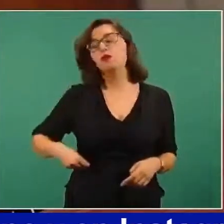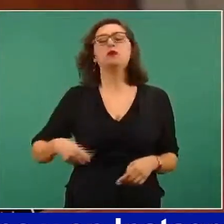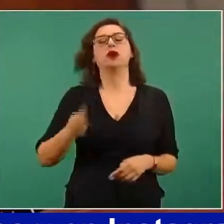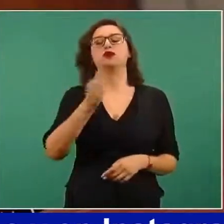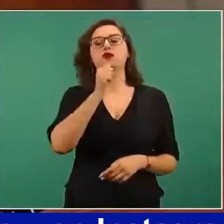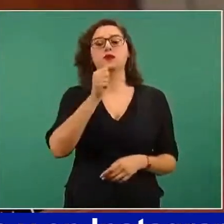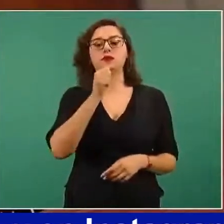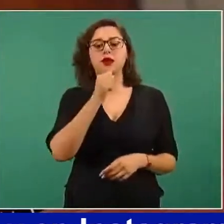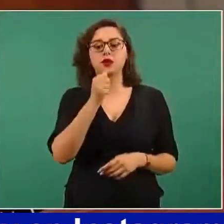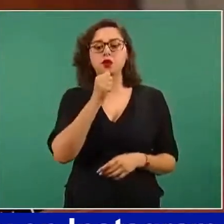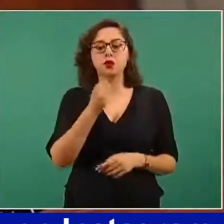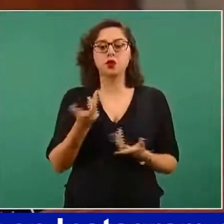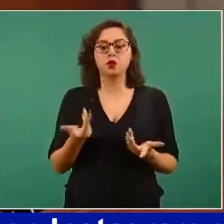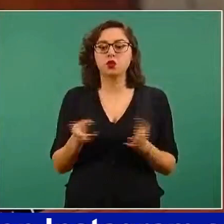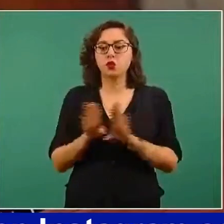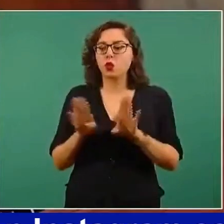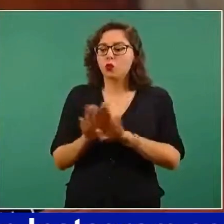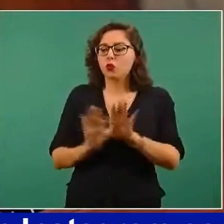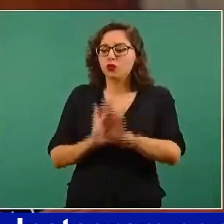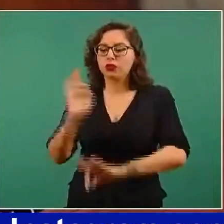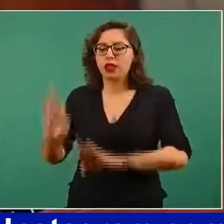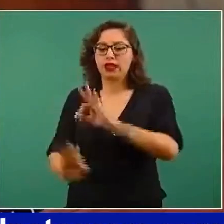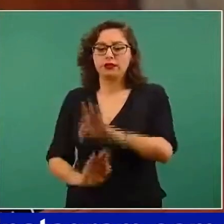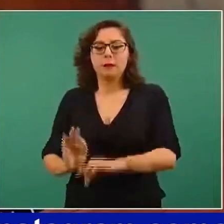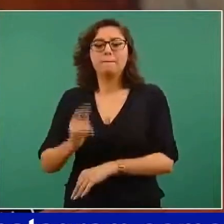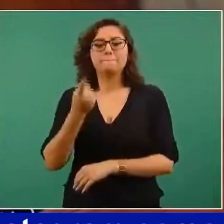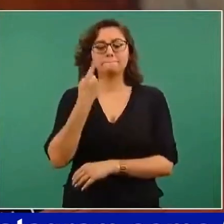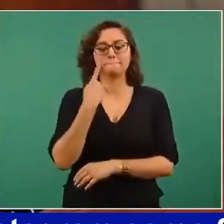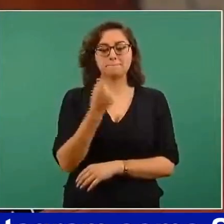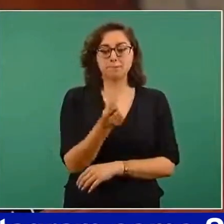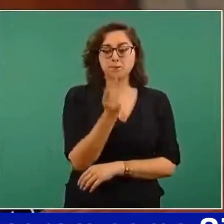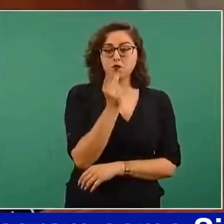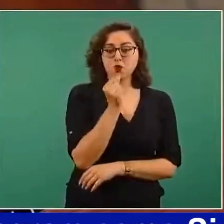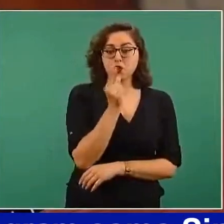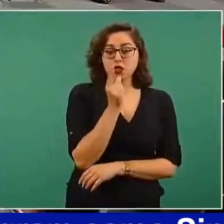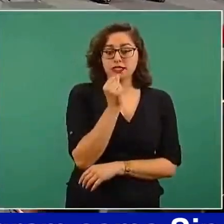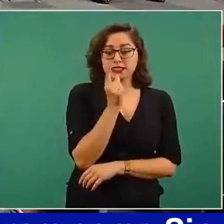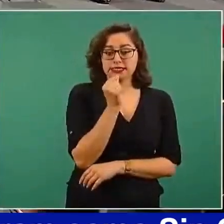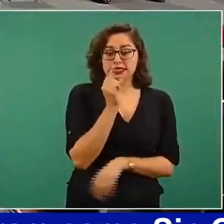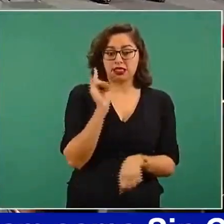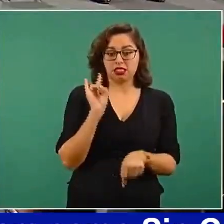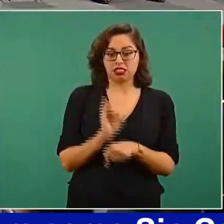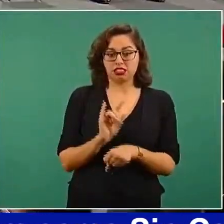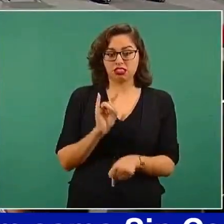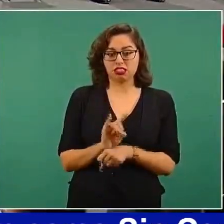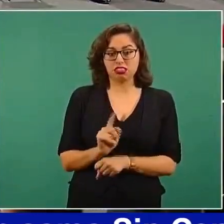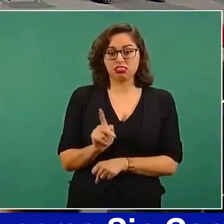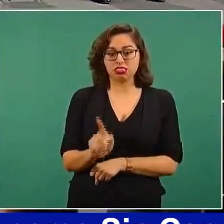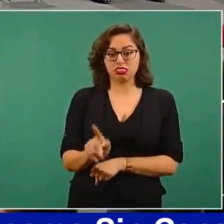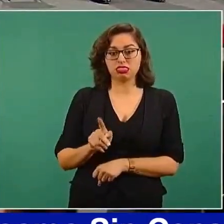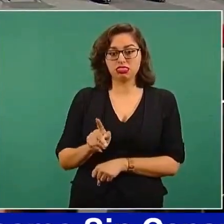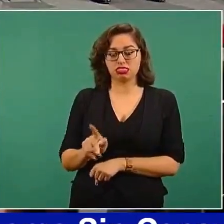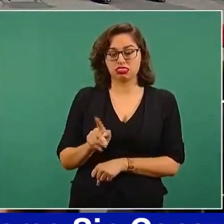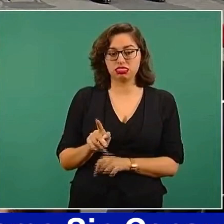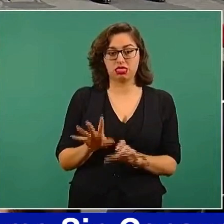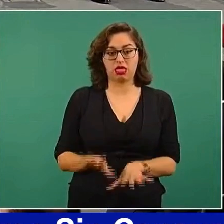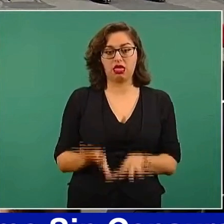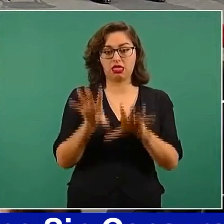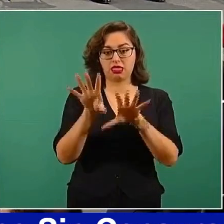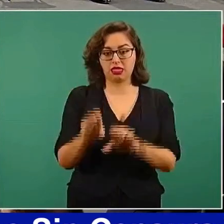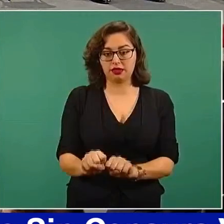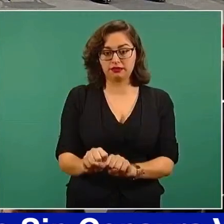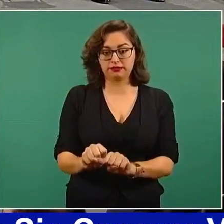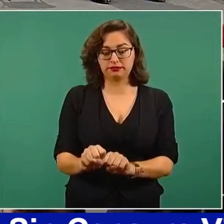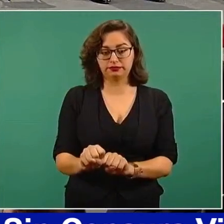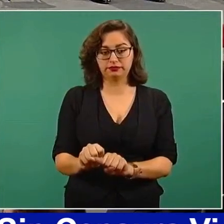¿Qué es esto? Los policías hicieron el montaje y después, obviamente, tenemos estos